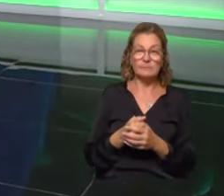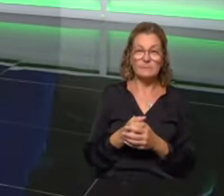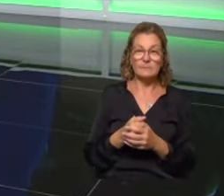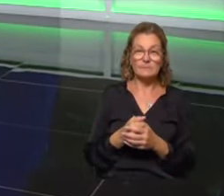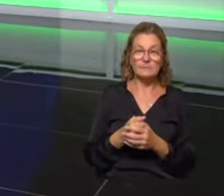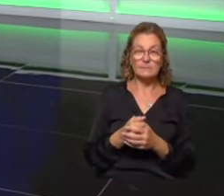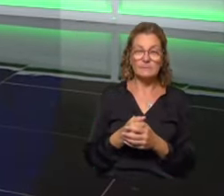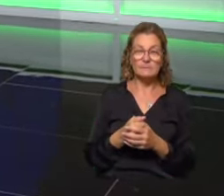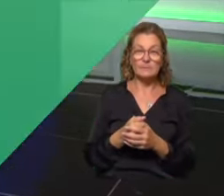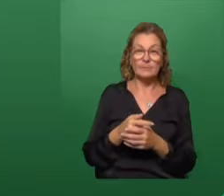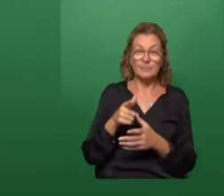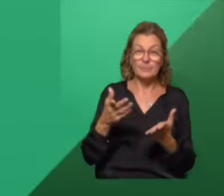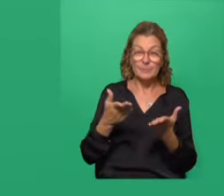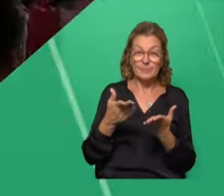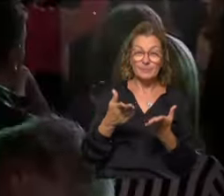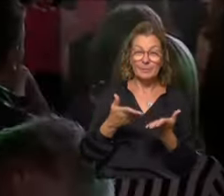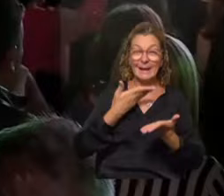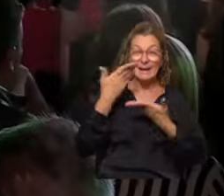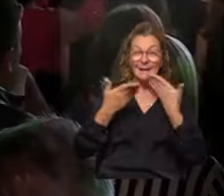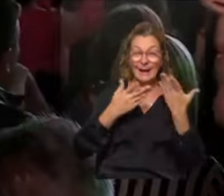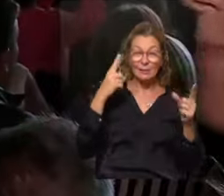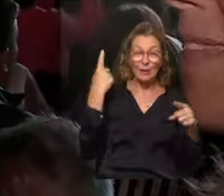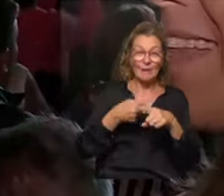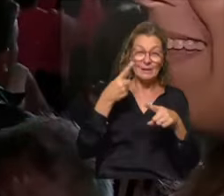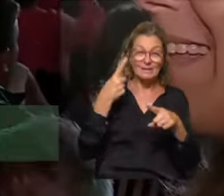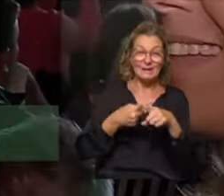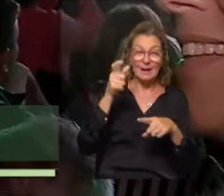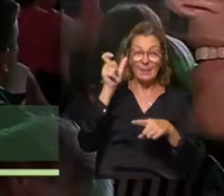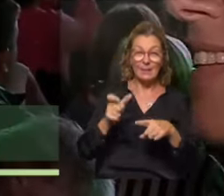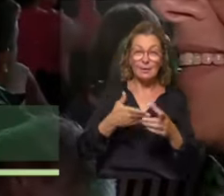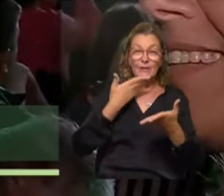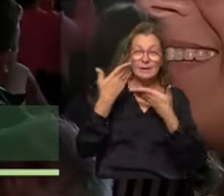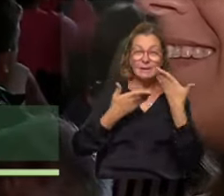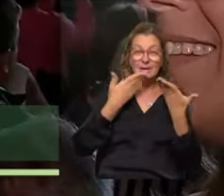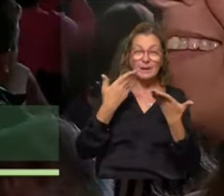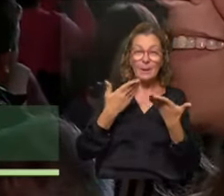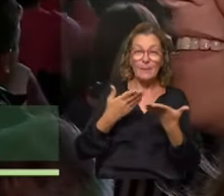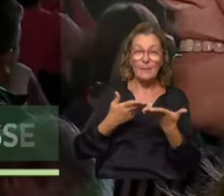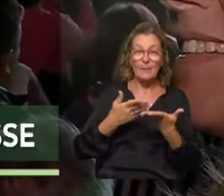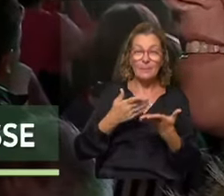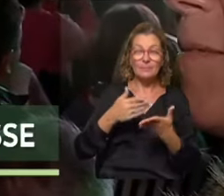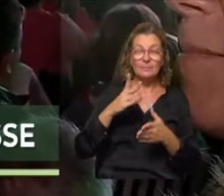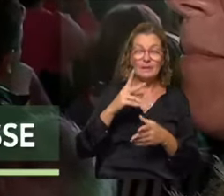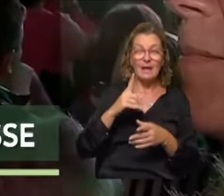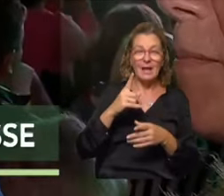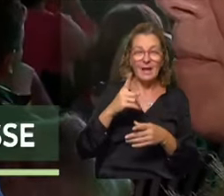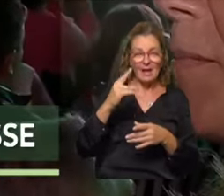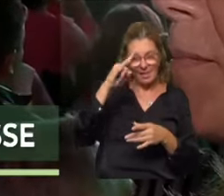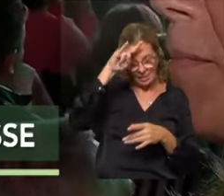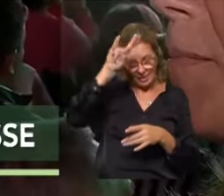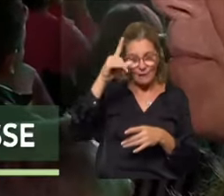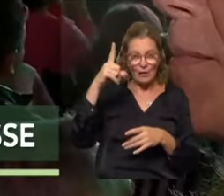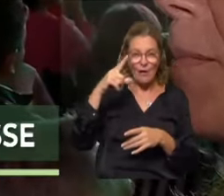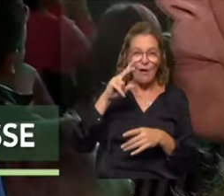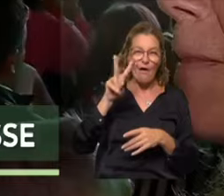Así es, Natalia, en este momento cantan y festeja la gente el canto de parte del espectáculo de la Murga Diablos Verdes. Está por hablar